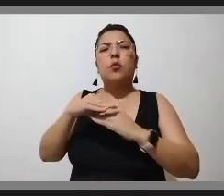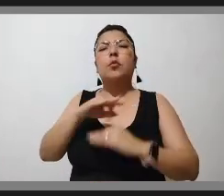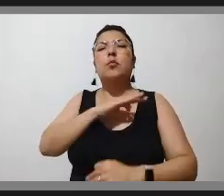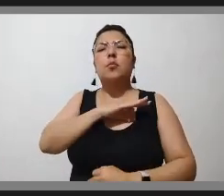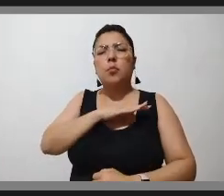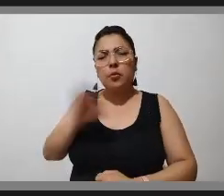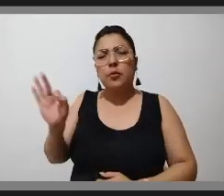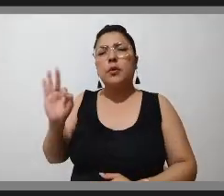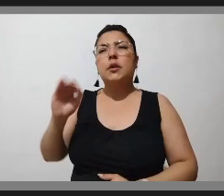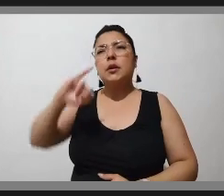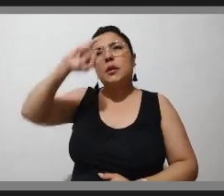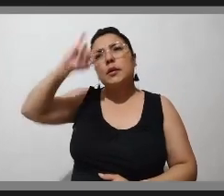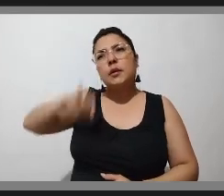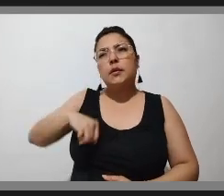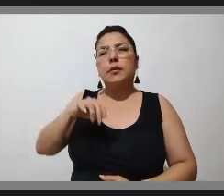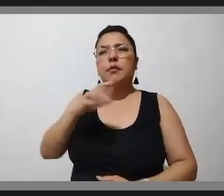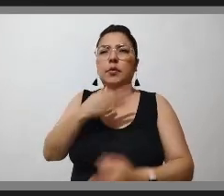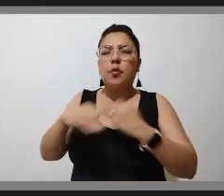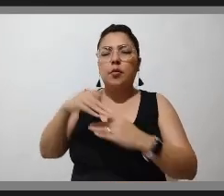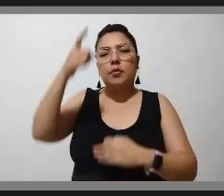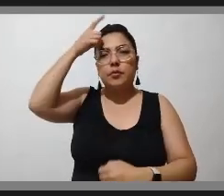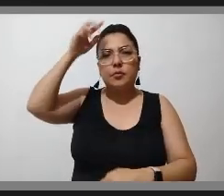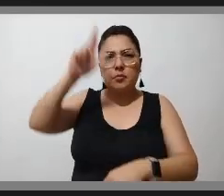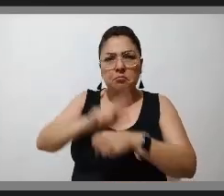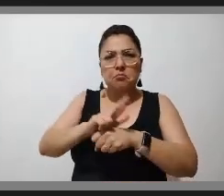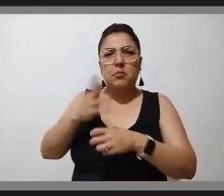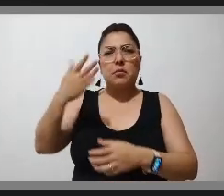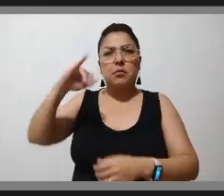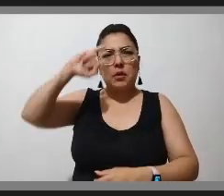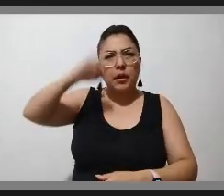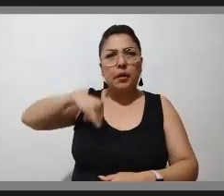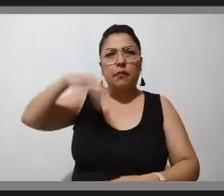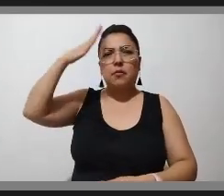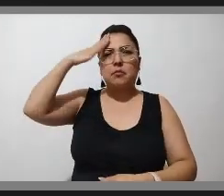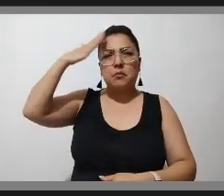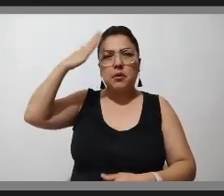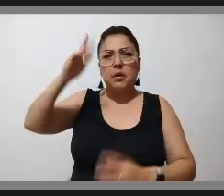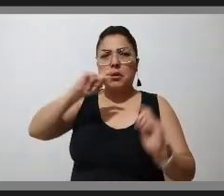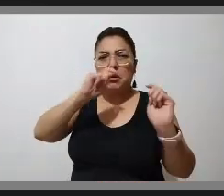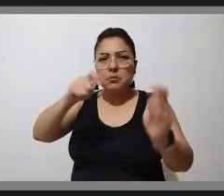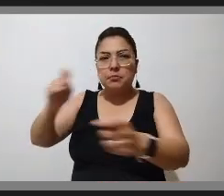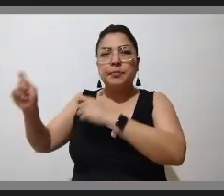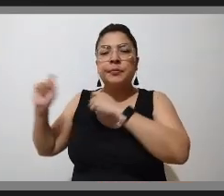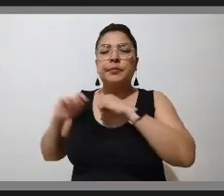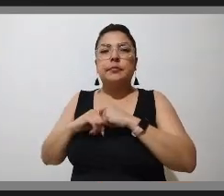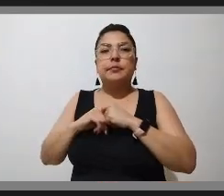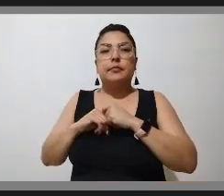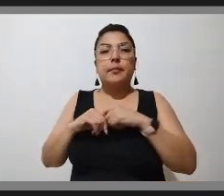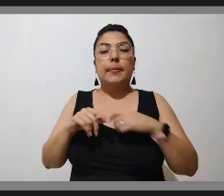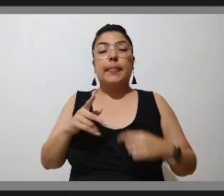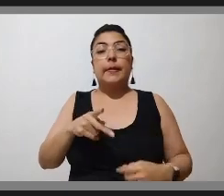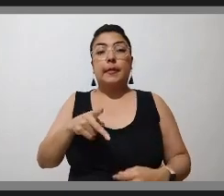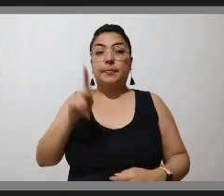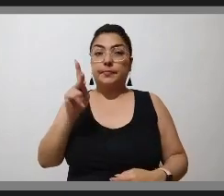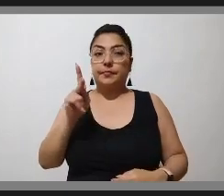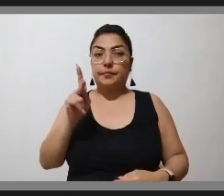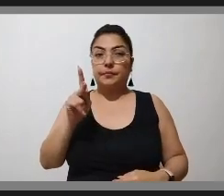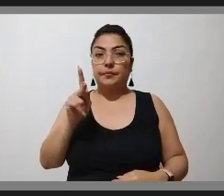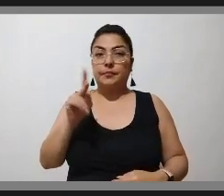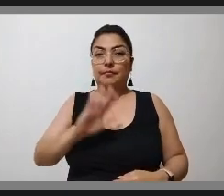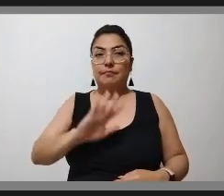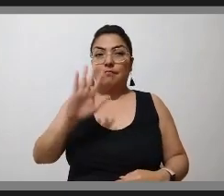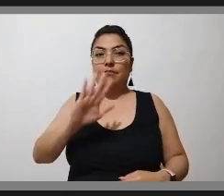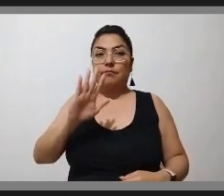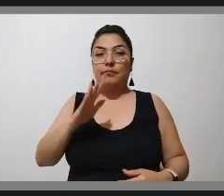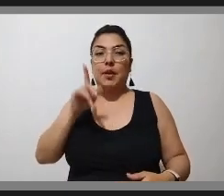estar en el lugar del director, en el lugar que preside, en el lugar que encabeza. Sin embargo, existe esa barrera